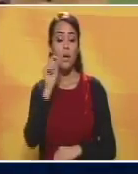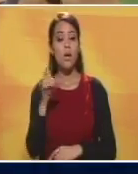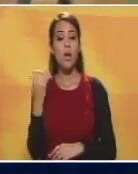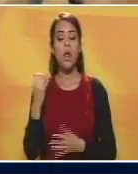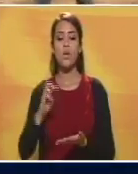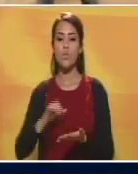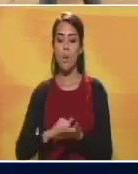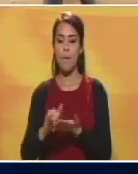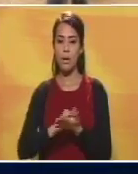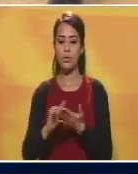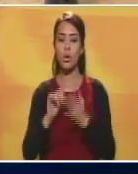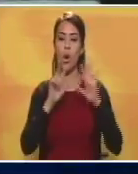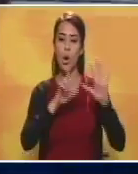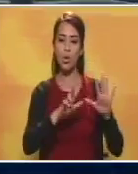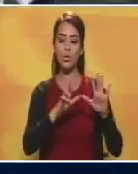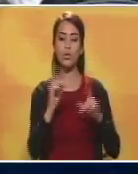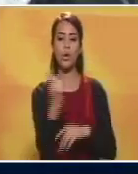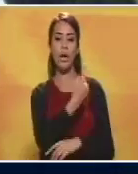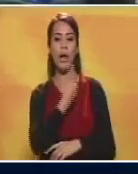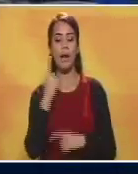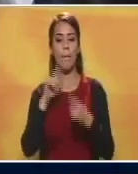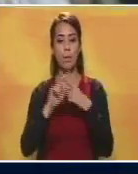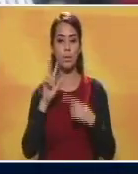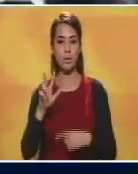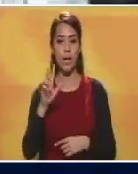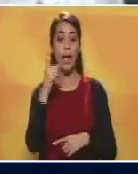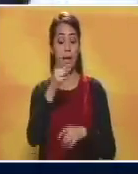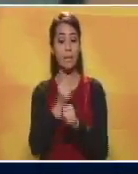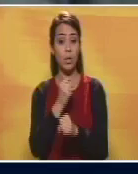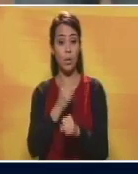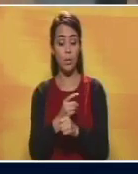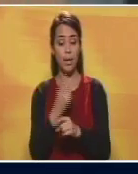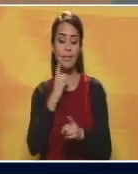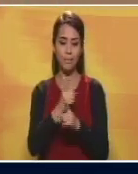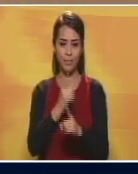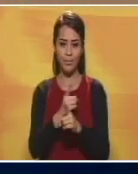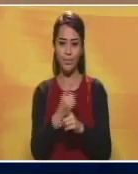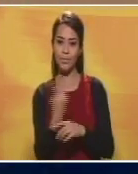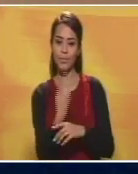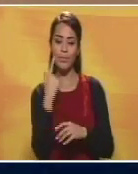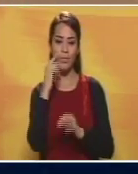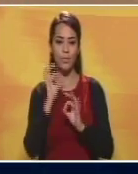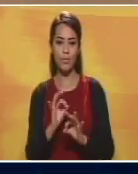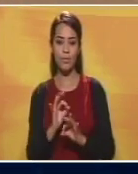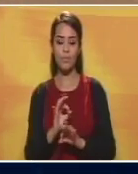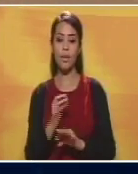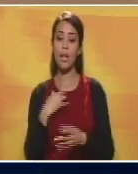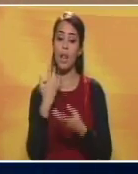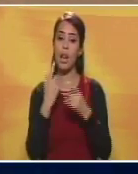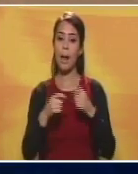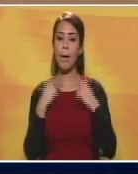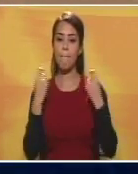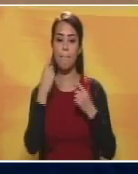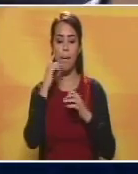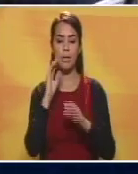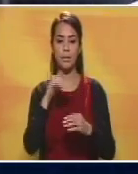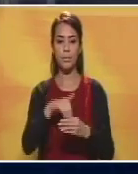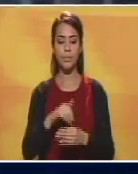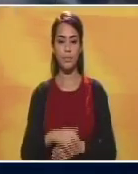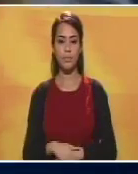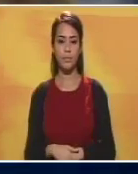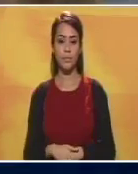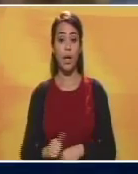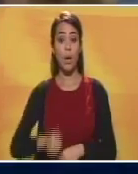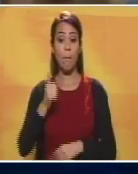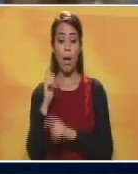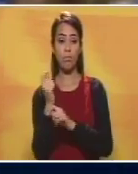Minnesota, 8 carreras por 3. En ese compromiso, Didi Gregorius conectó su octavo cuadrangular de la campaña y se convirtió en el campo corto con